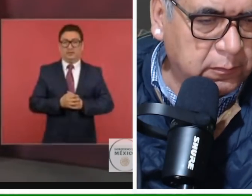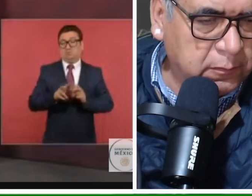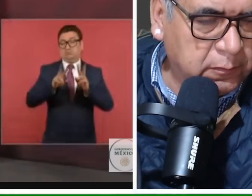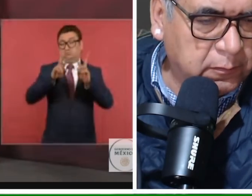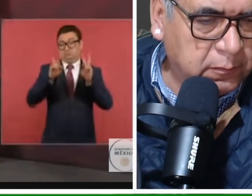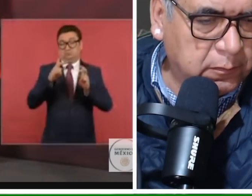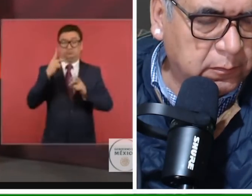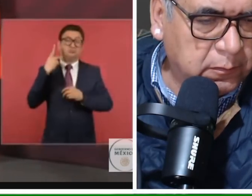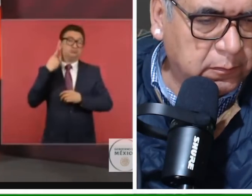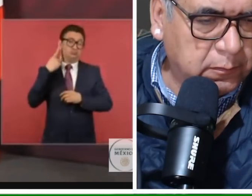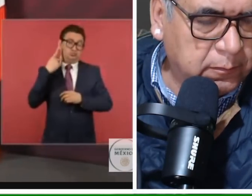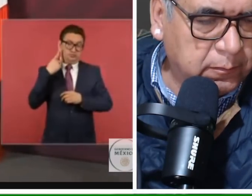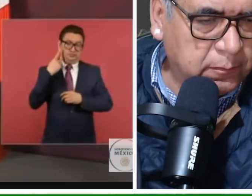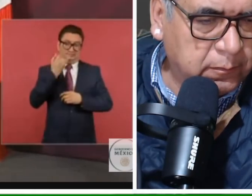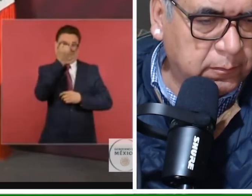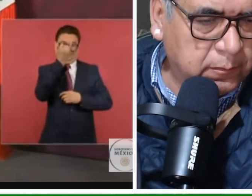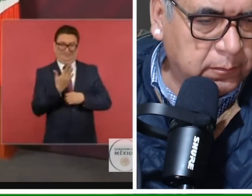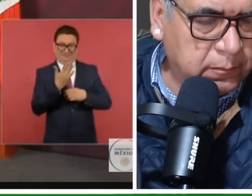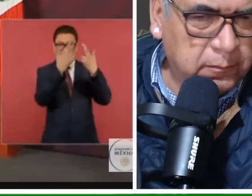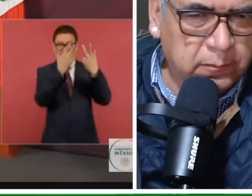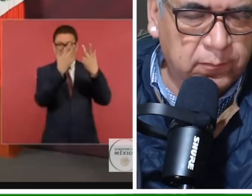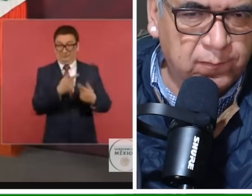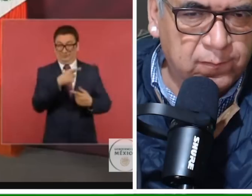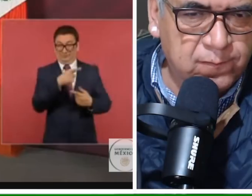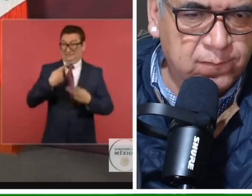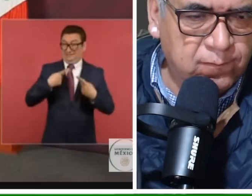políticamente hablando. No aguantaba